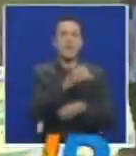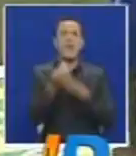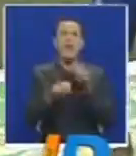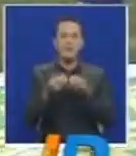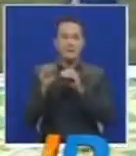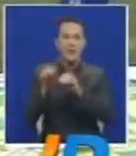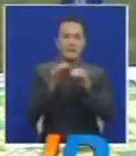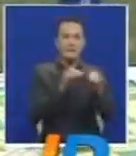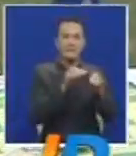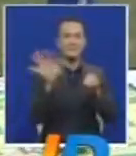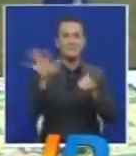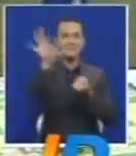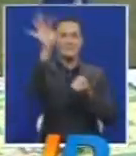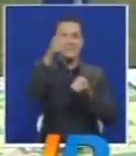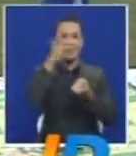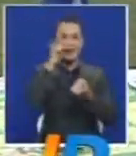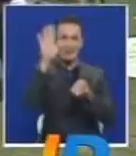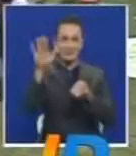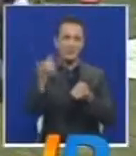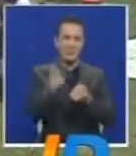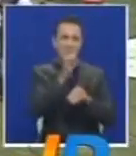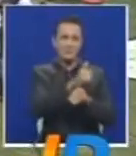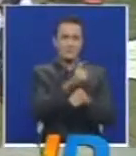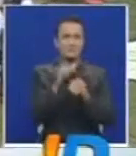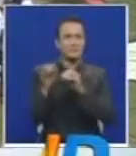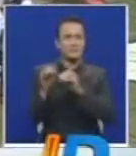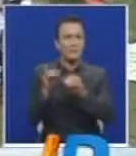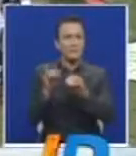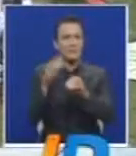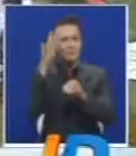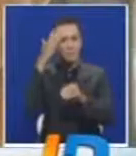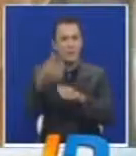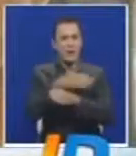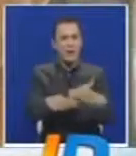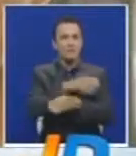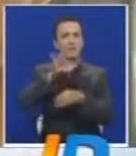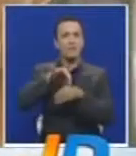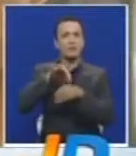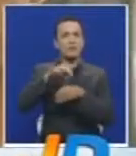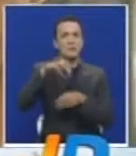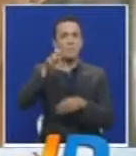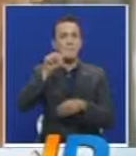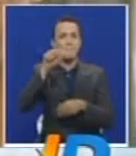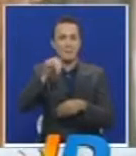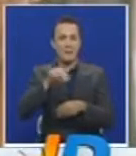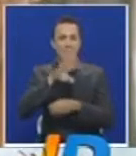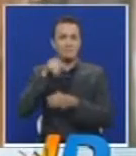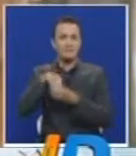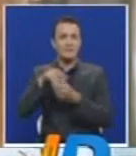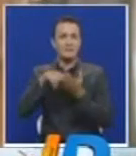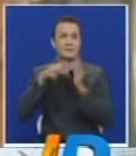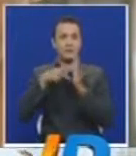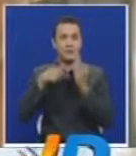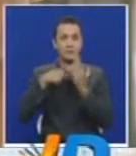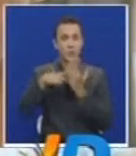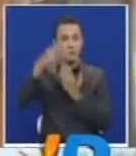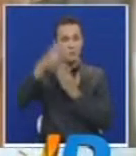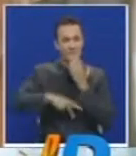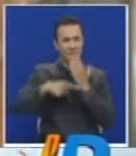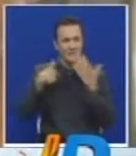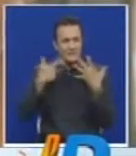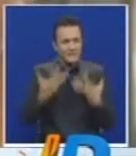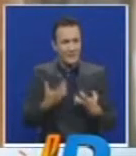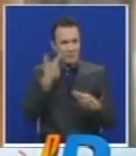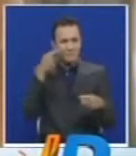zona rural de su población. Hace 10 años se vinculó a la Fundación Plan. No solo culminar mejor los proyectos que yo tenía, sino